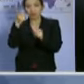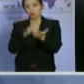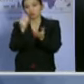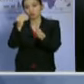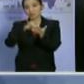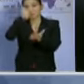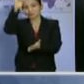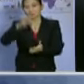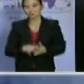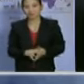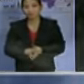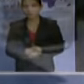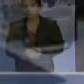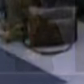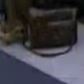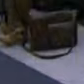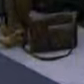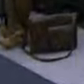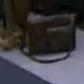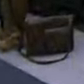gracias.